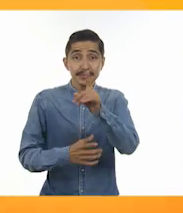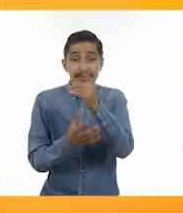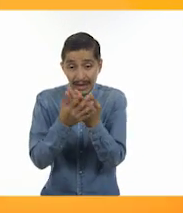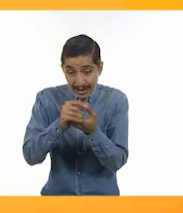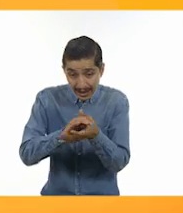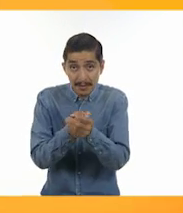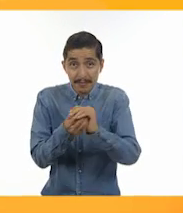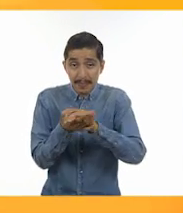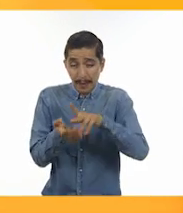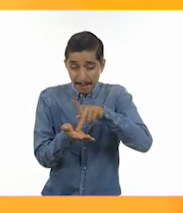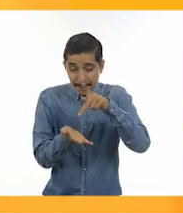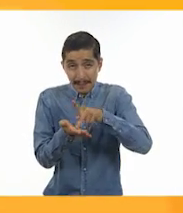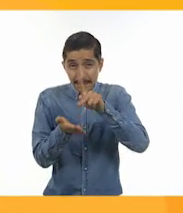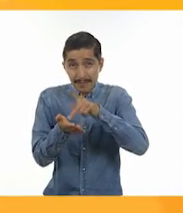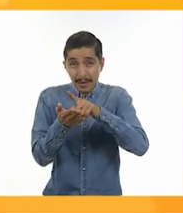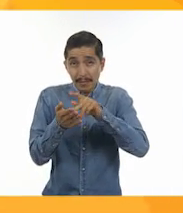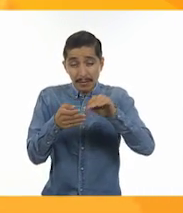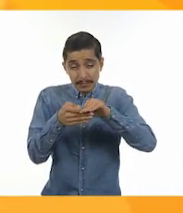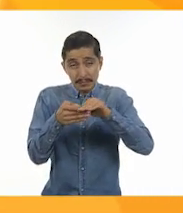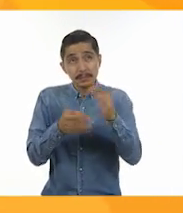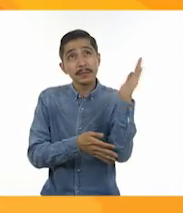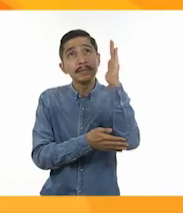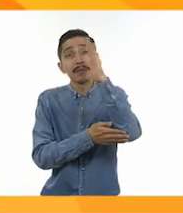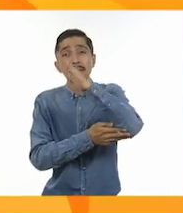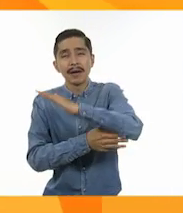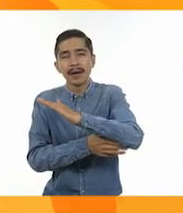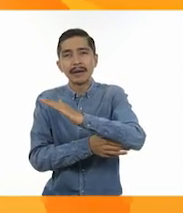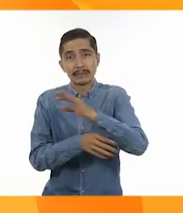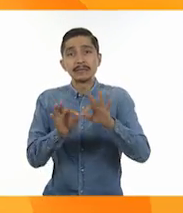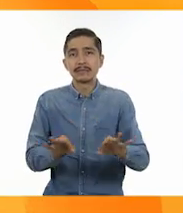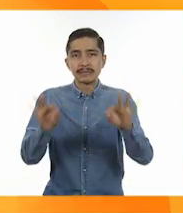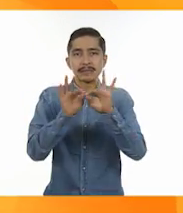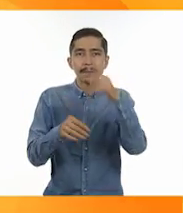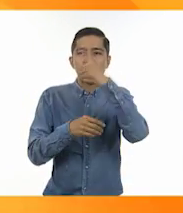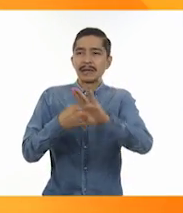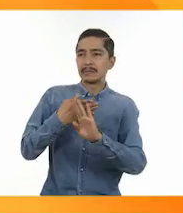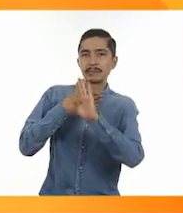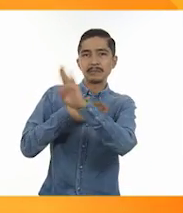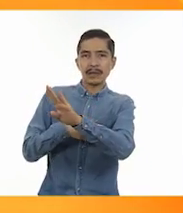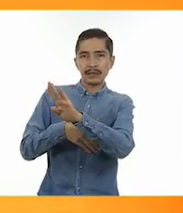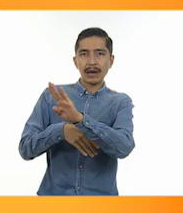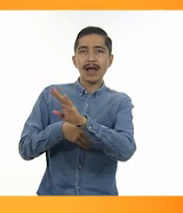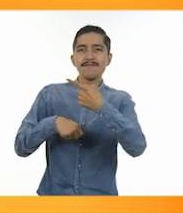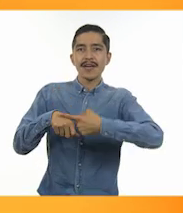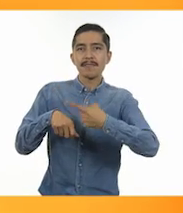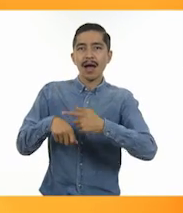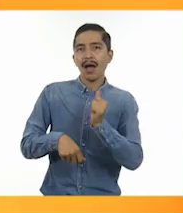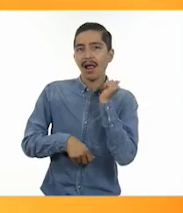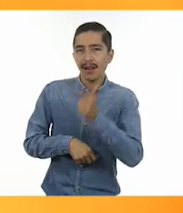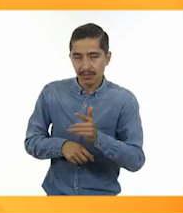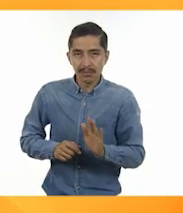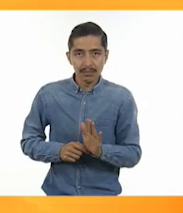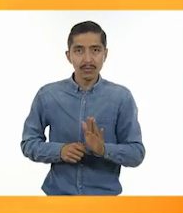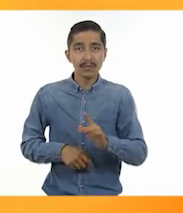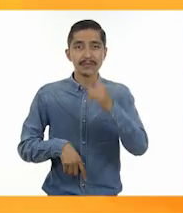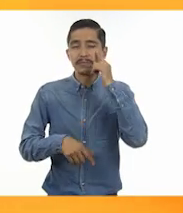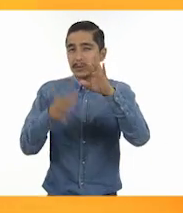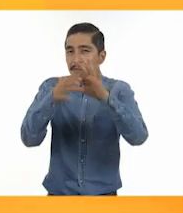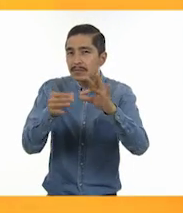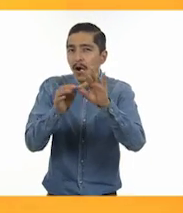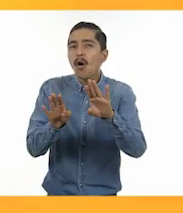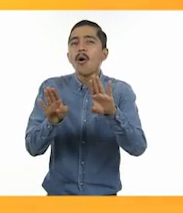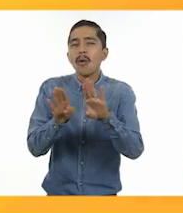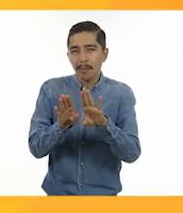Lavarnos las manos varias veces al día es importante para prevenir cualquier enfermedad. Sigue estos pasos para